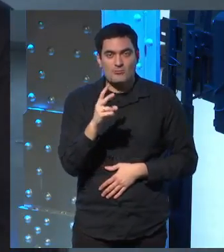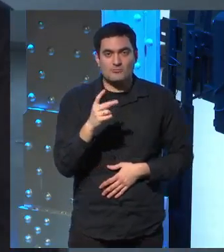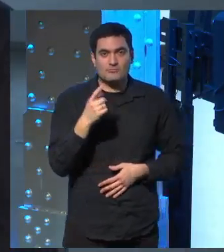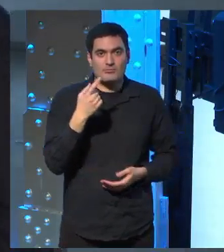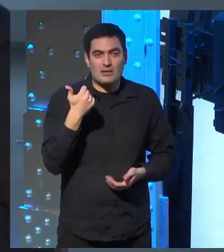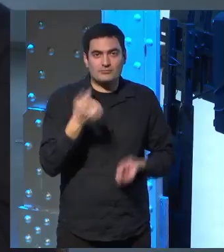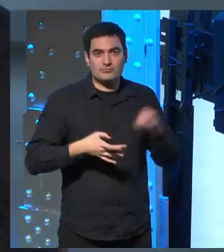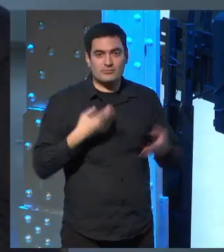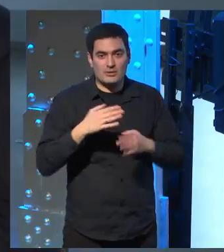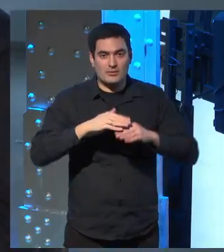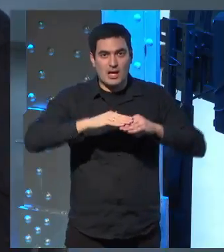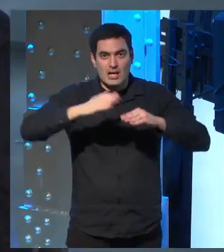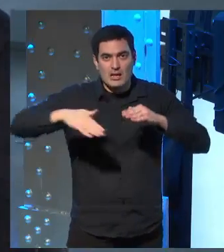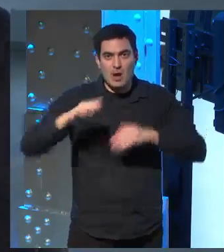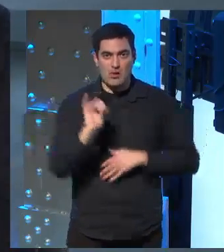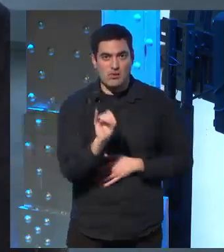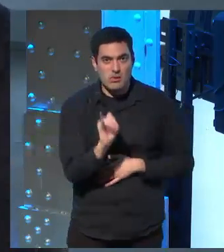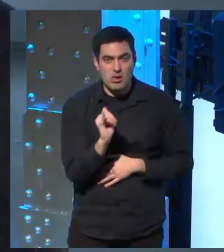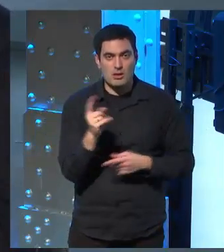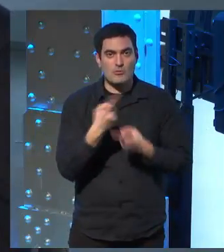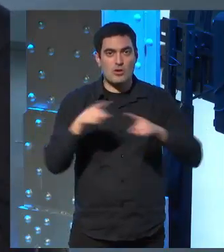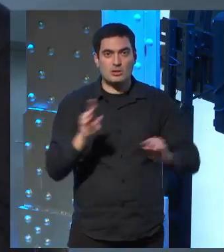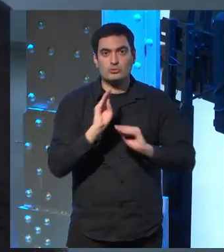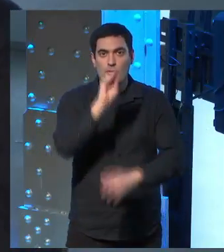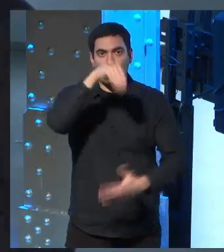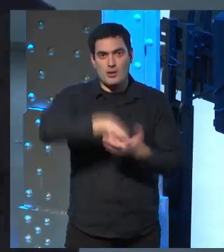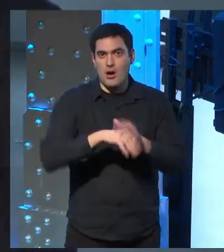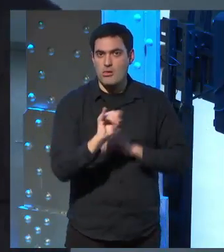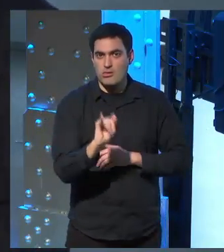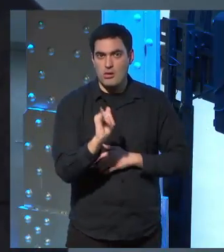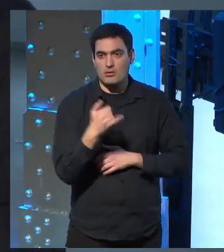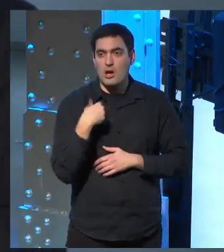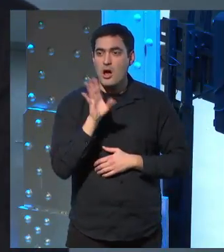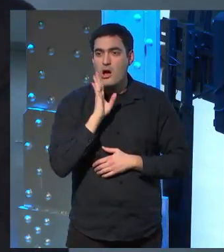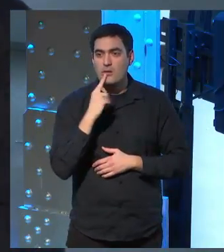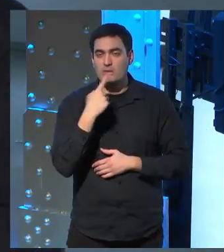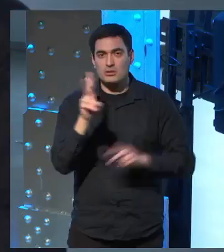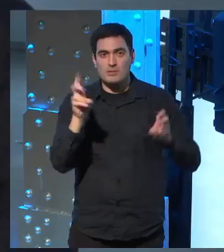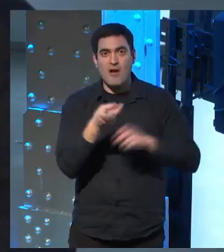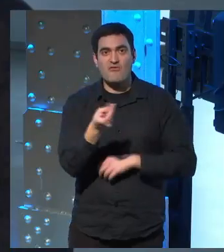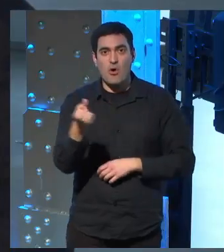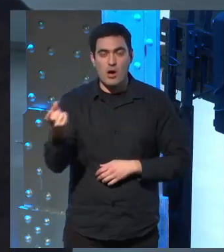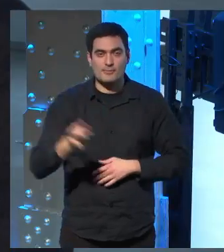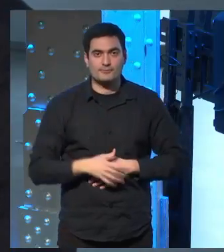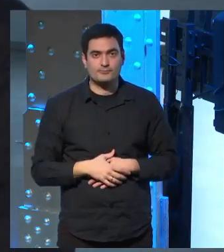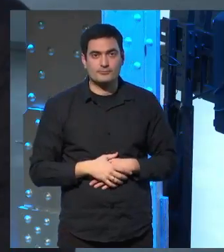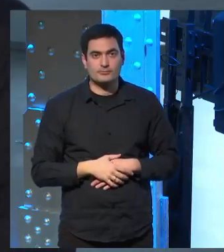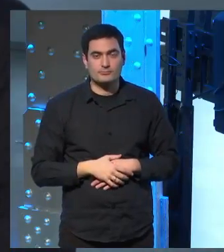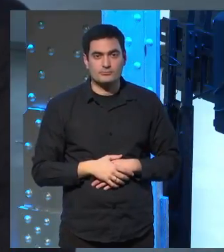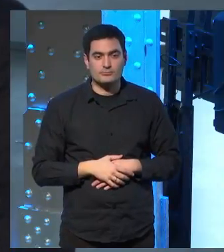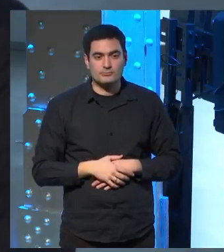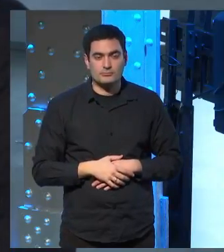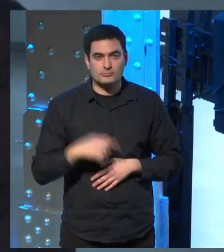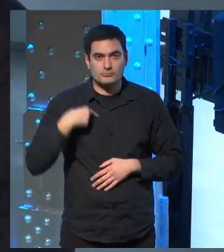y rítmica y sincopada de su música. Pero sí, comentabas antes lo de la fuga. Chicos, es